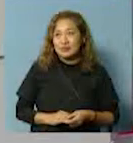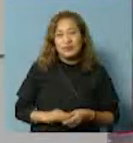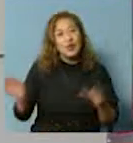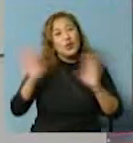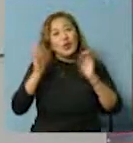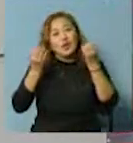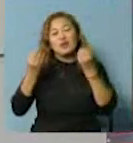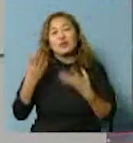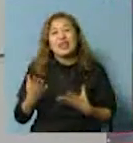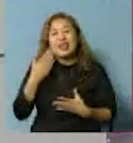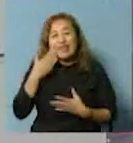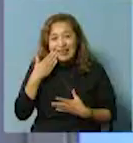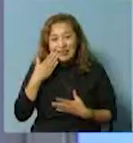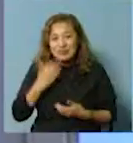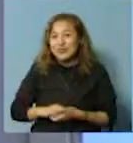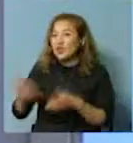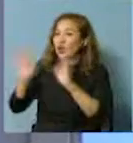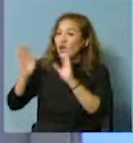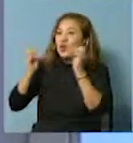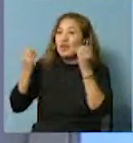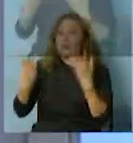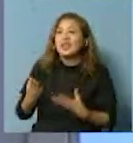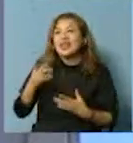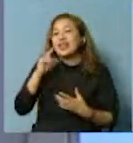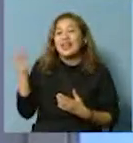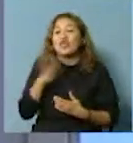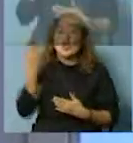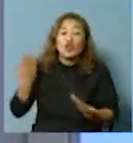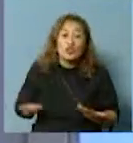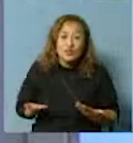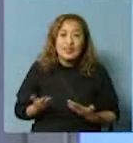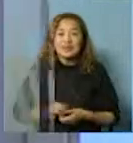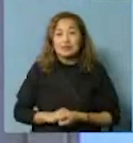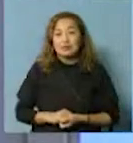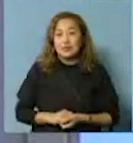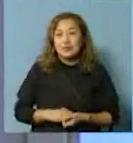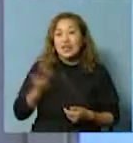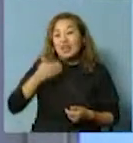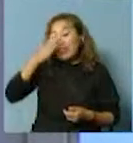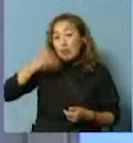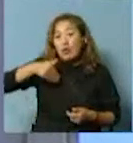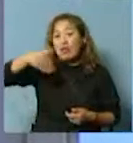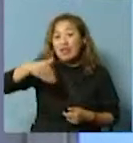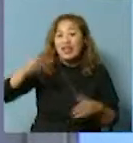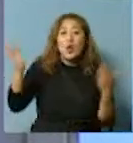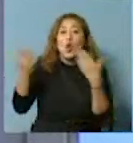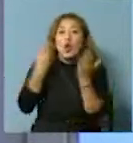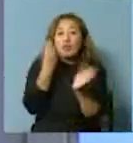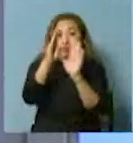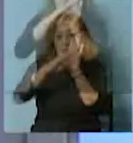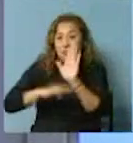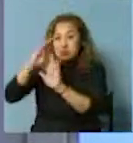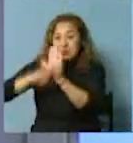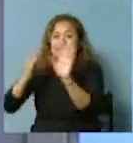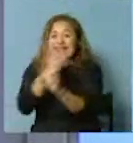claudia muy buenos días qué tal cómo están todos muy buenos días y las horas posteriores al cierre de lista de un